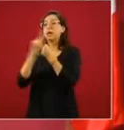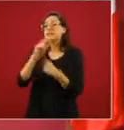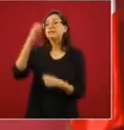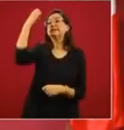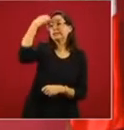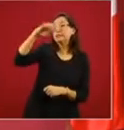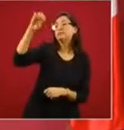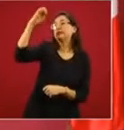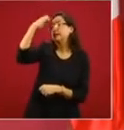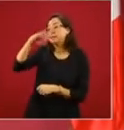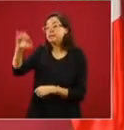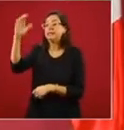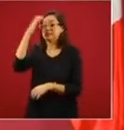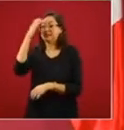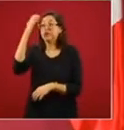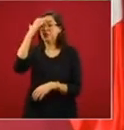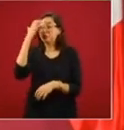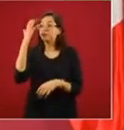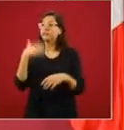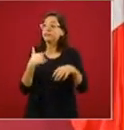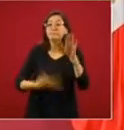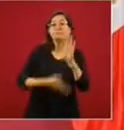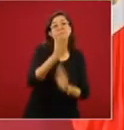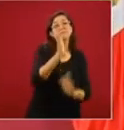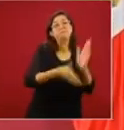de otros países en la materia.